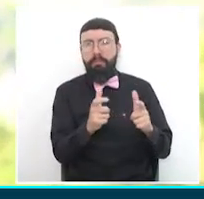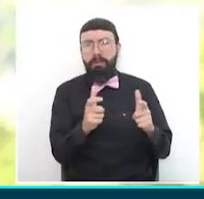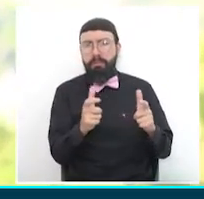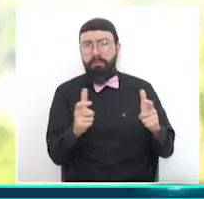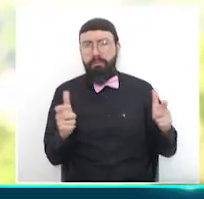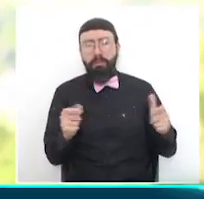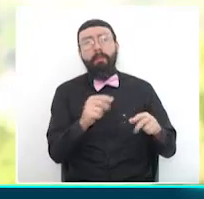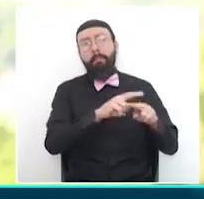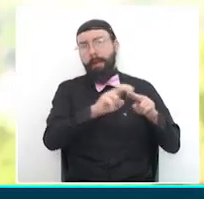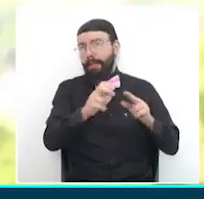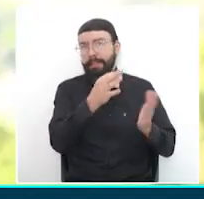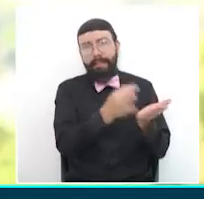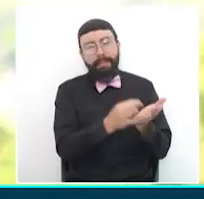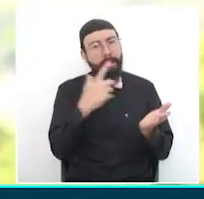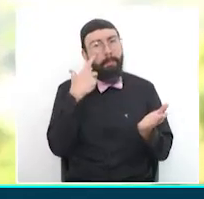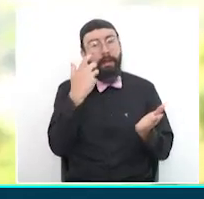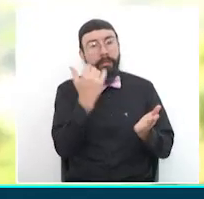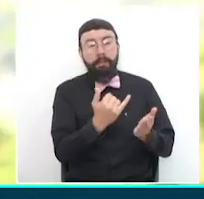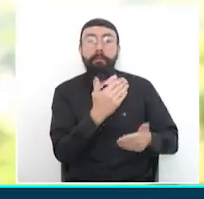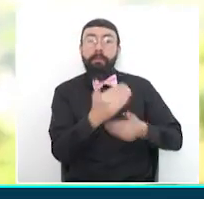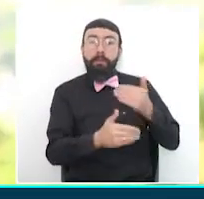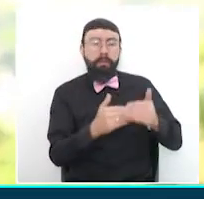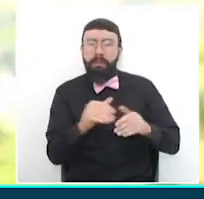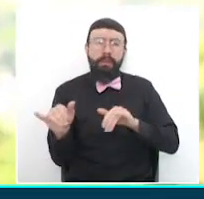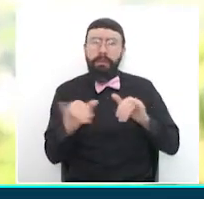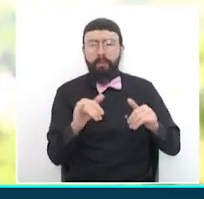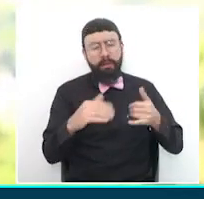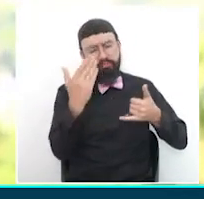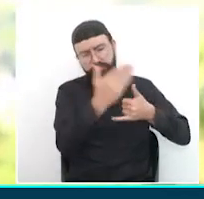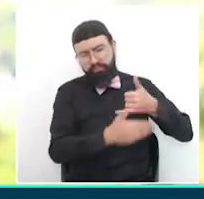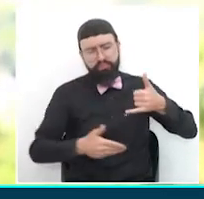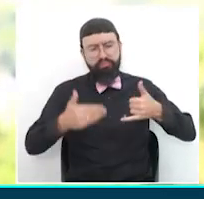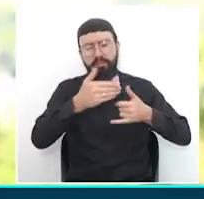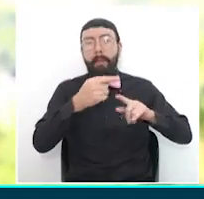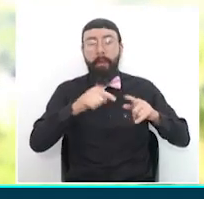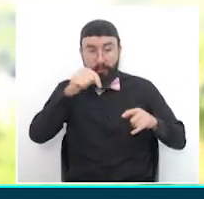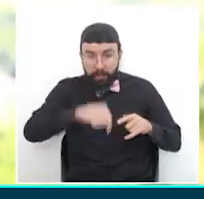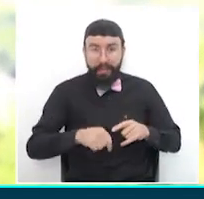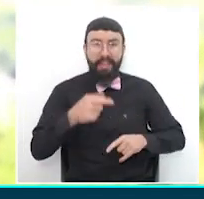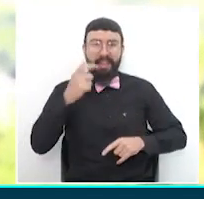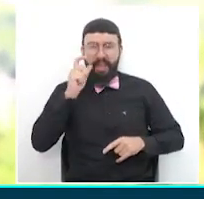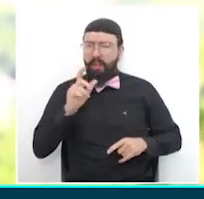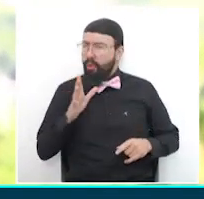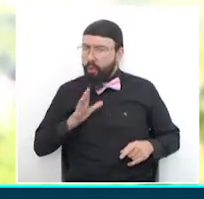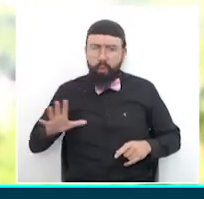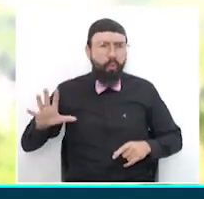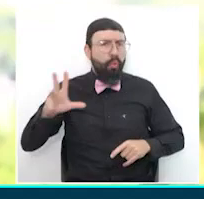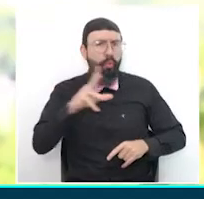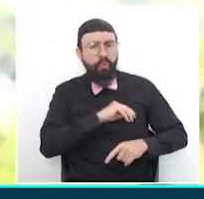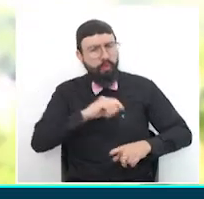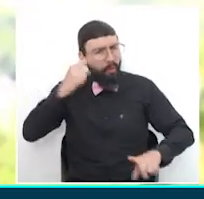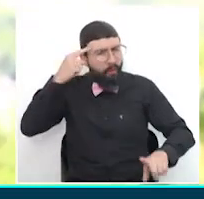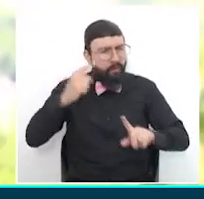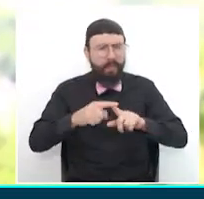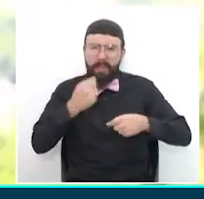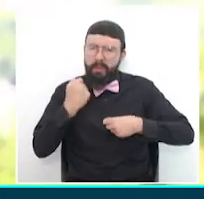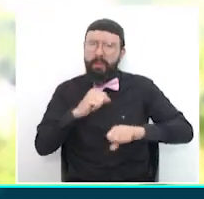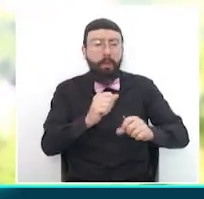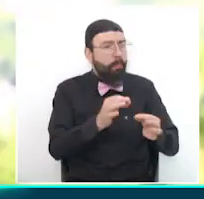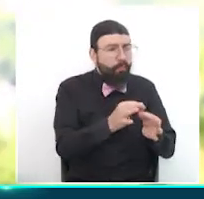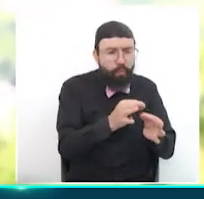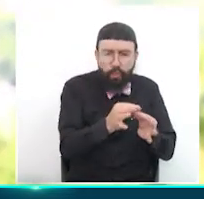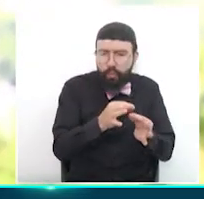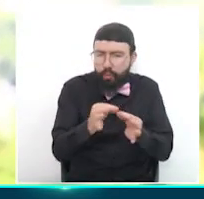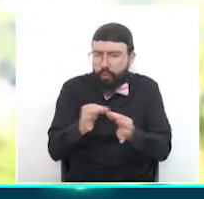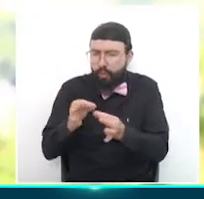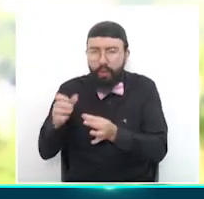ciudad capital, es lo que ha ido pasando en el resto del país, pero acá somos caldenses, acá somos todos y acá la idea es llegar a todos los municipios de Caldas con